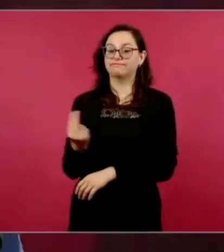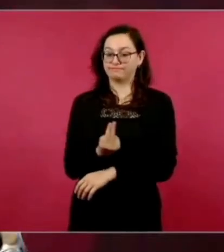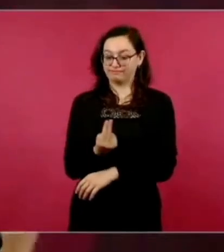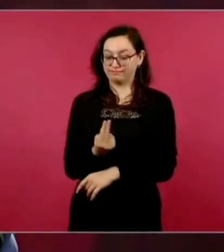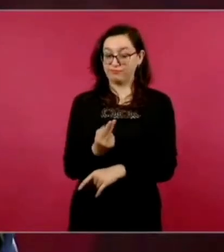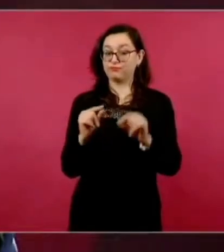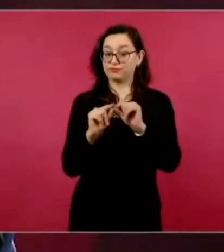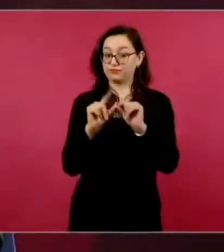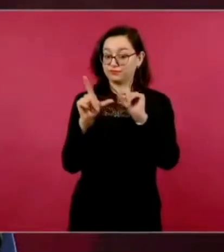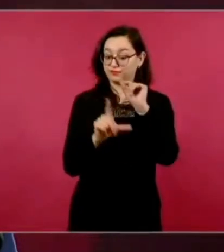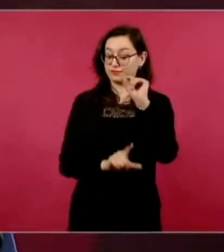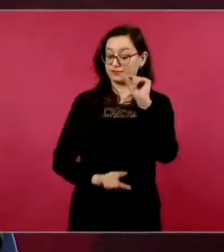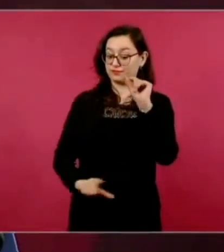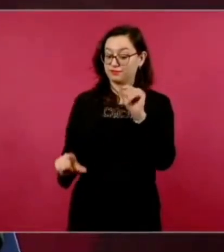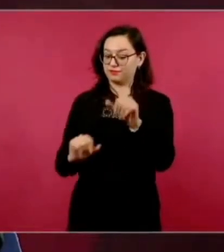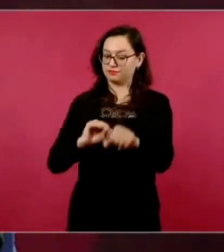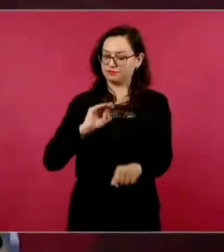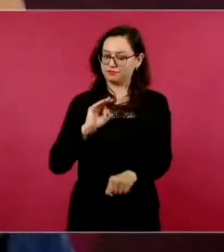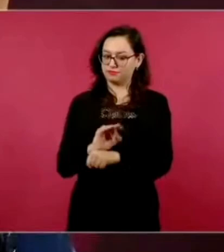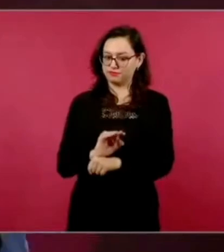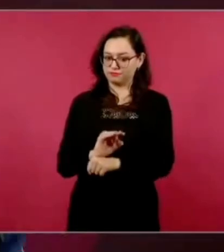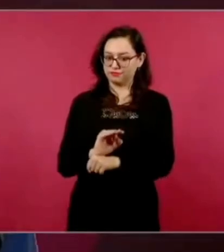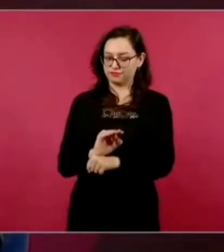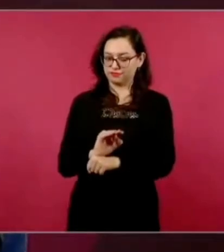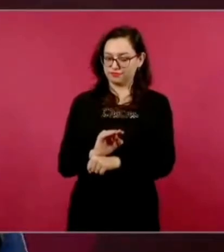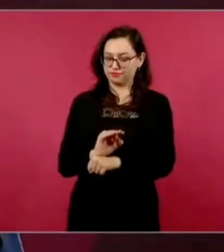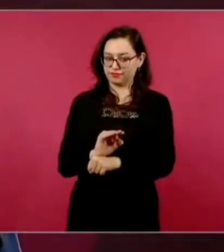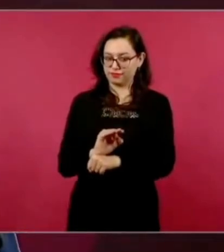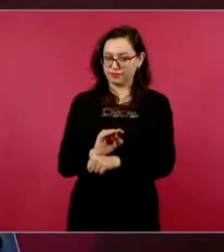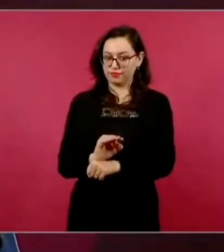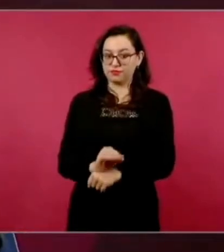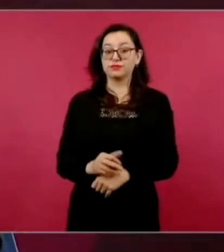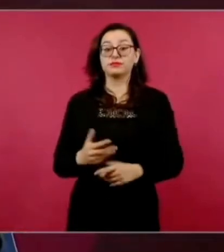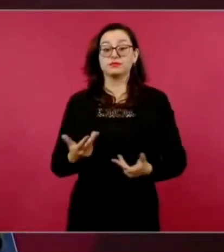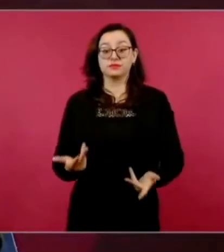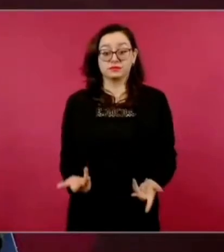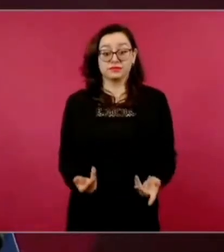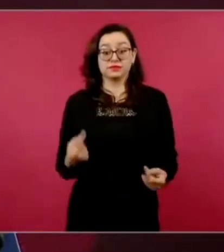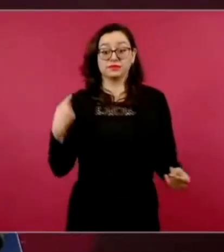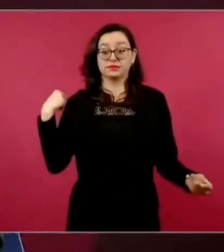Que no olviden que si nos ha ido bien,